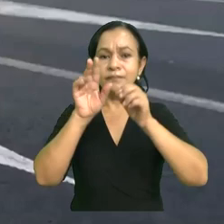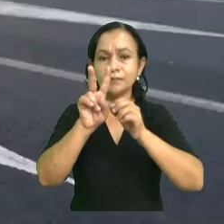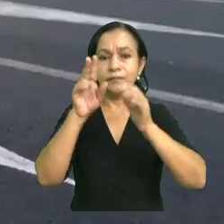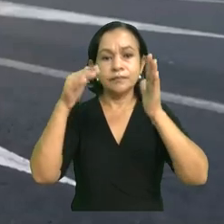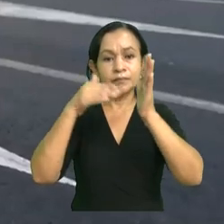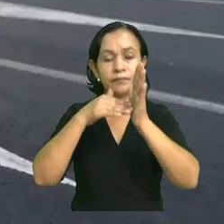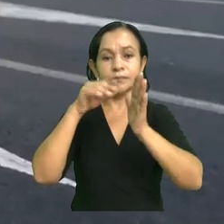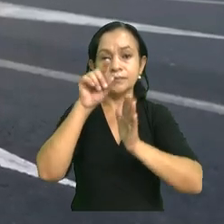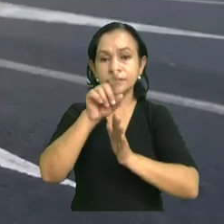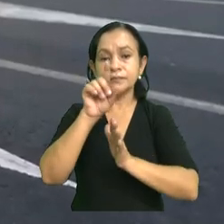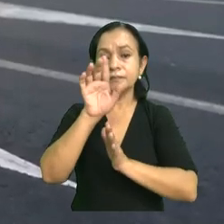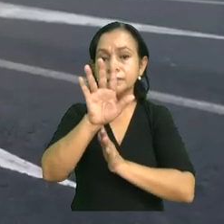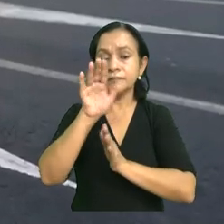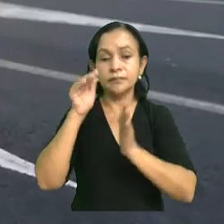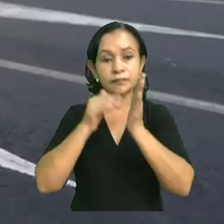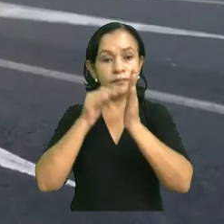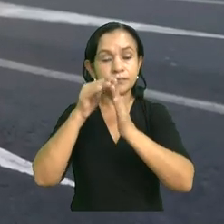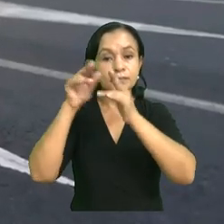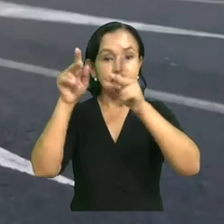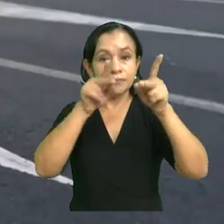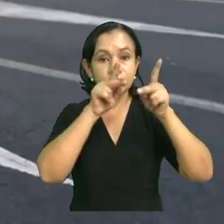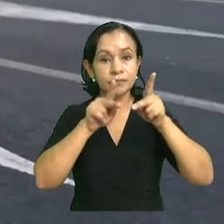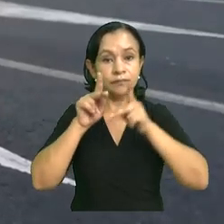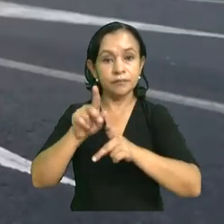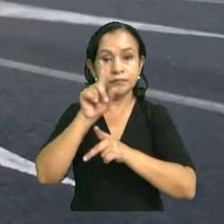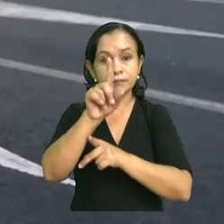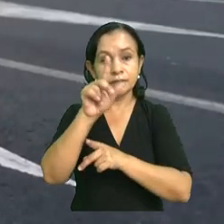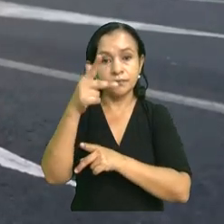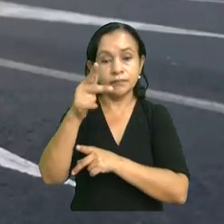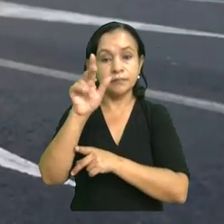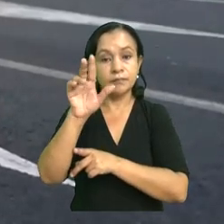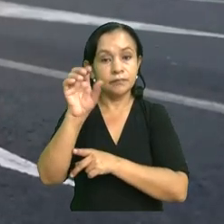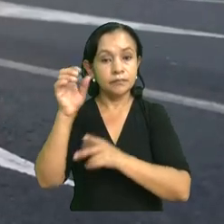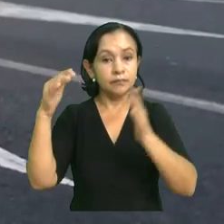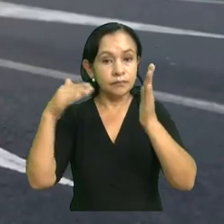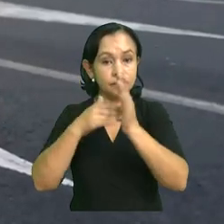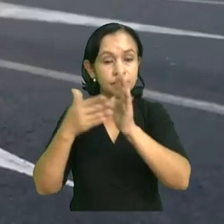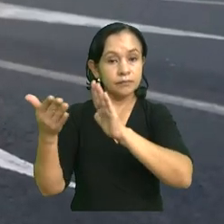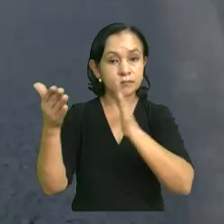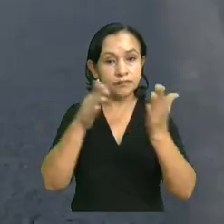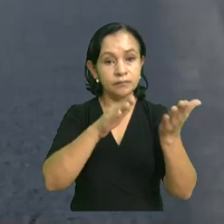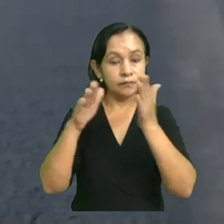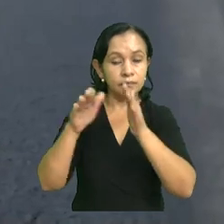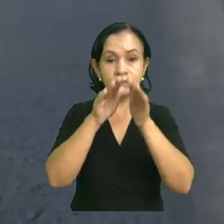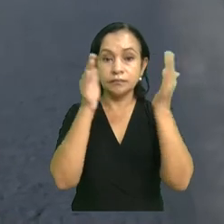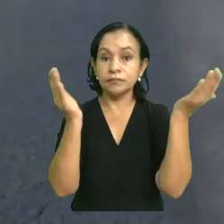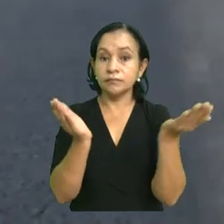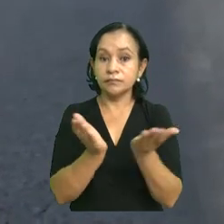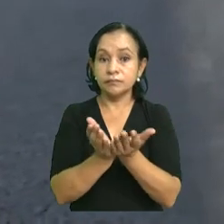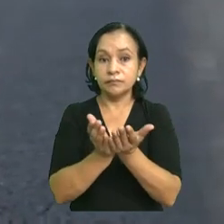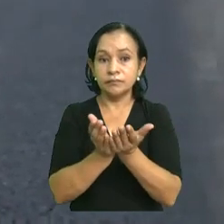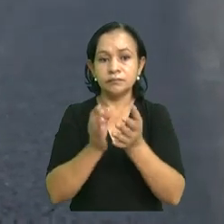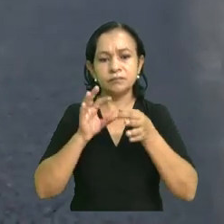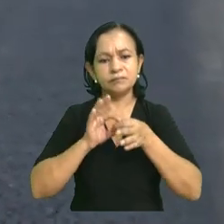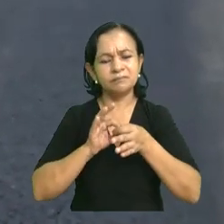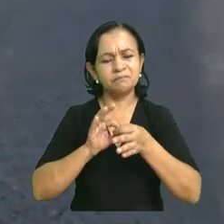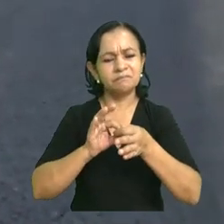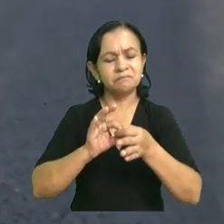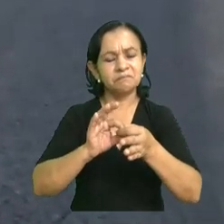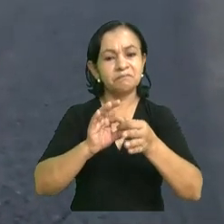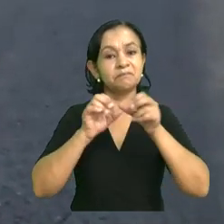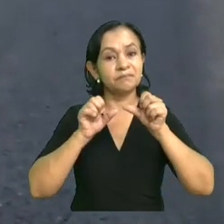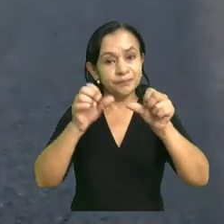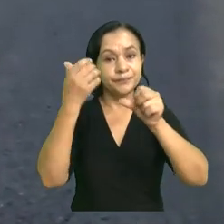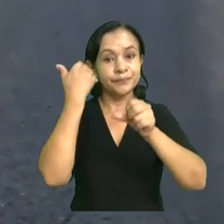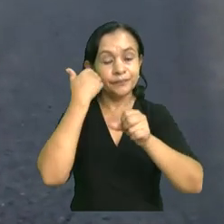2.5 millones de personas y provocó casi 180 mil muertes en todo el mundo, estará con nosotros durante mucho tiempo.